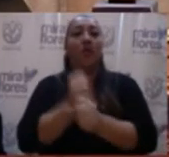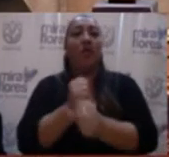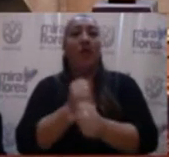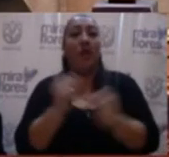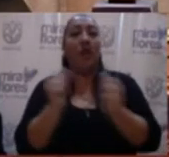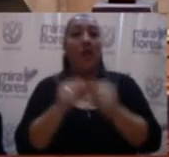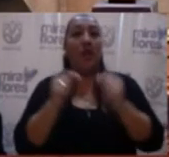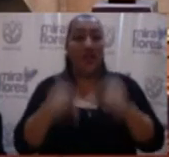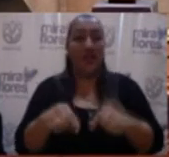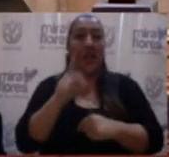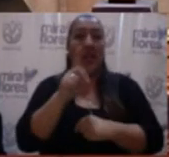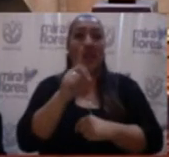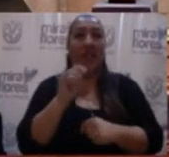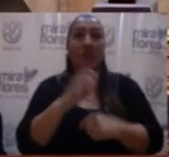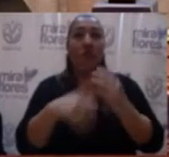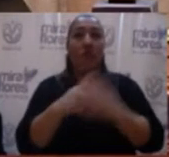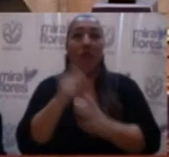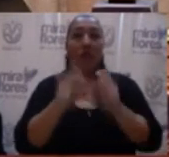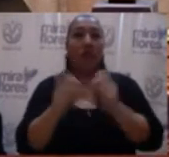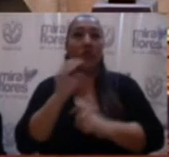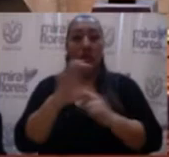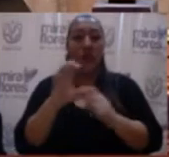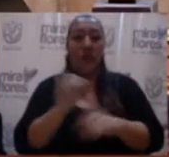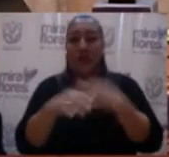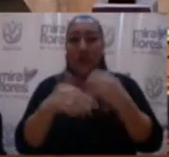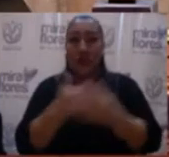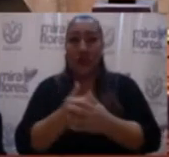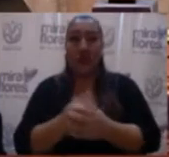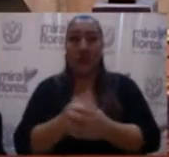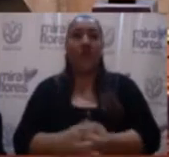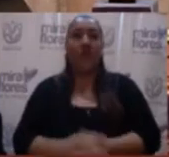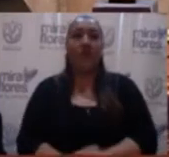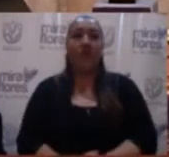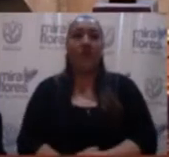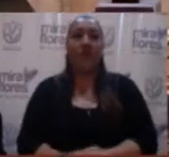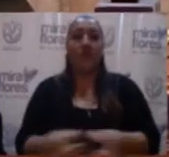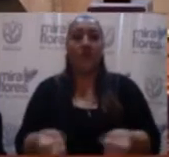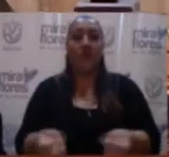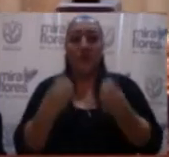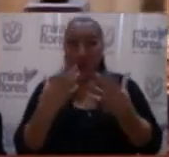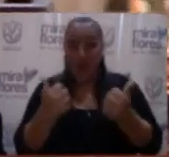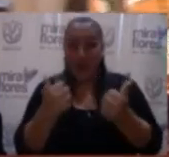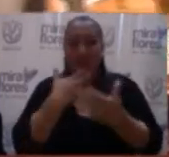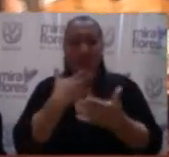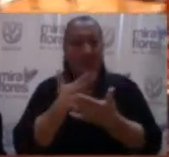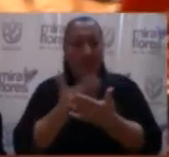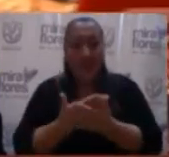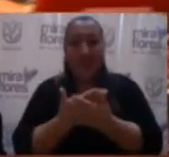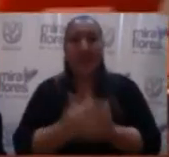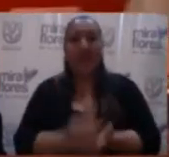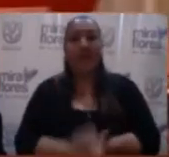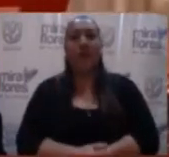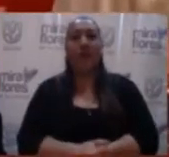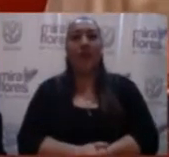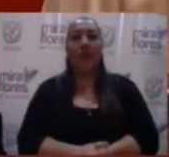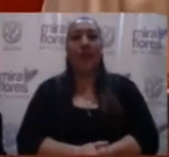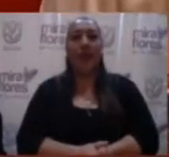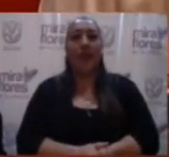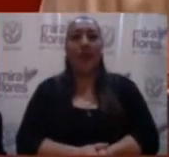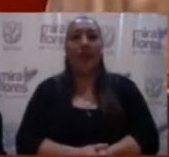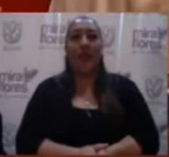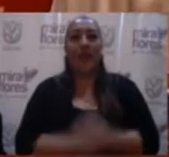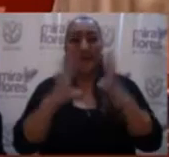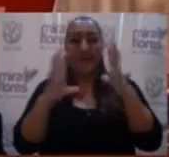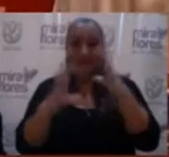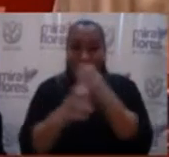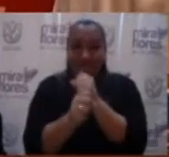el distrito al servicio de los ciudadanos. Eso es todo. Muchas gracias. Muy bien, muchas gracias, señor teniente alcalde. En